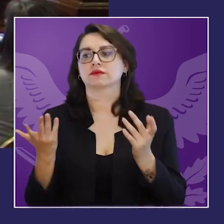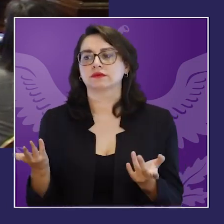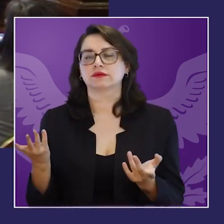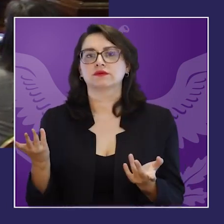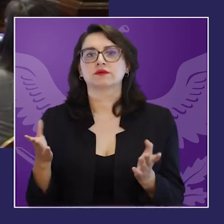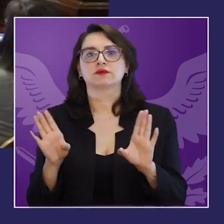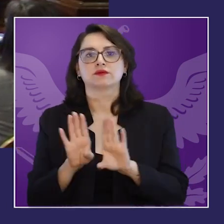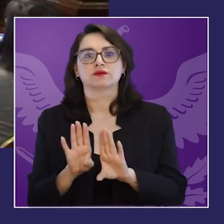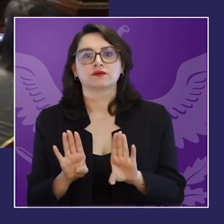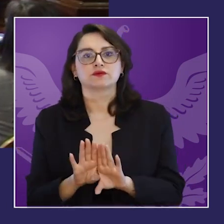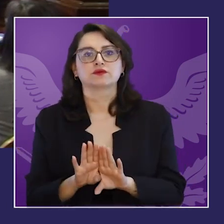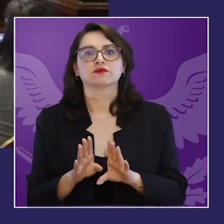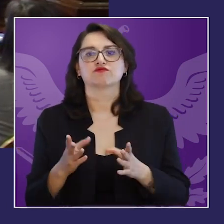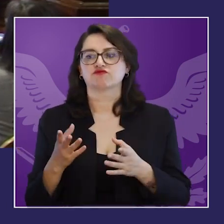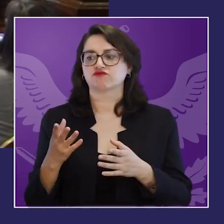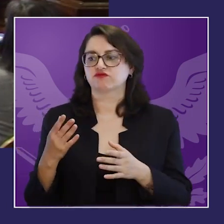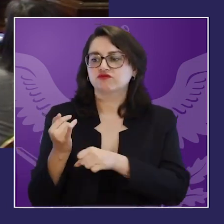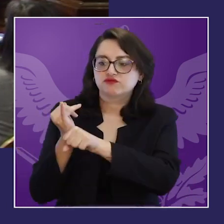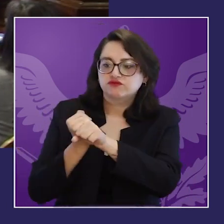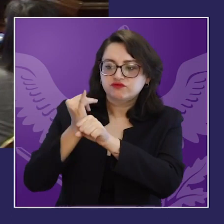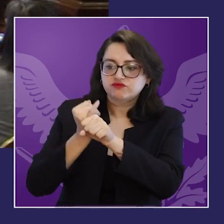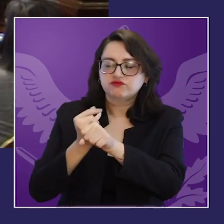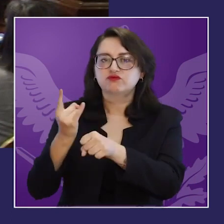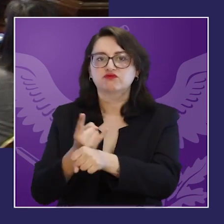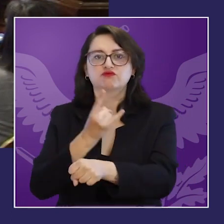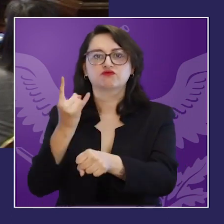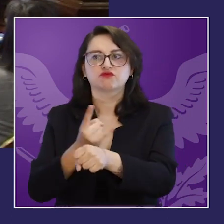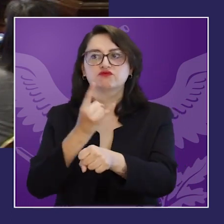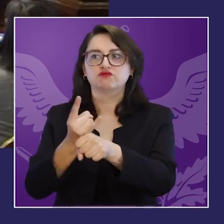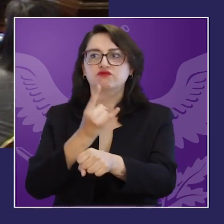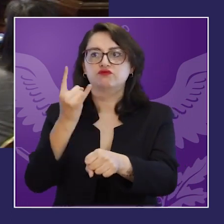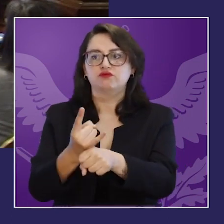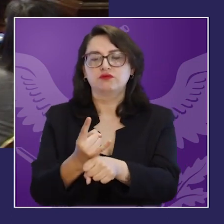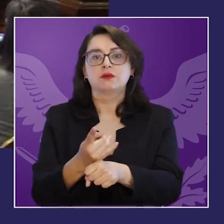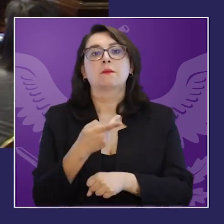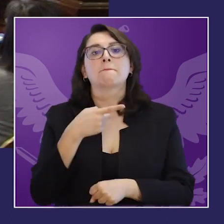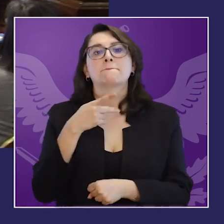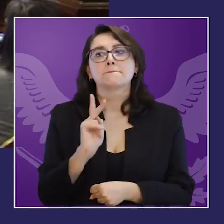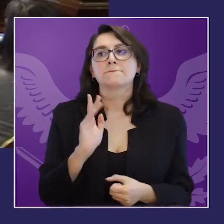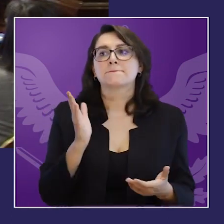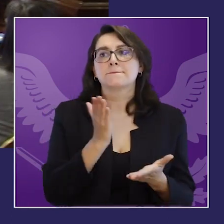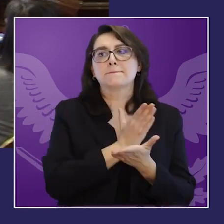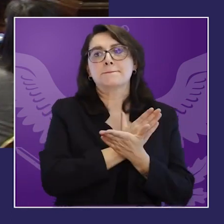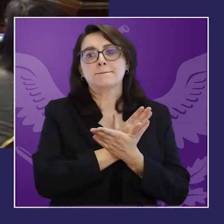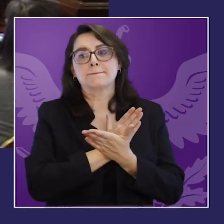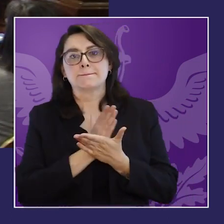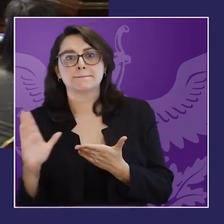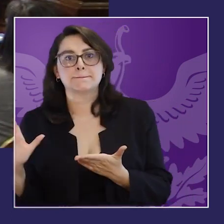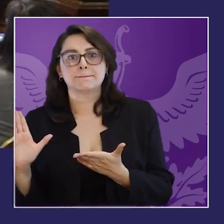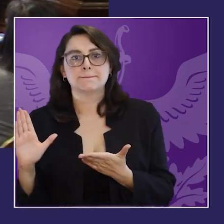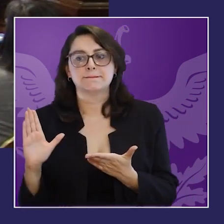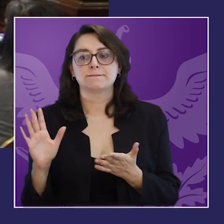de forma inmediata, así como falencias en la investigación de estos